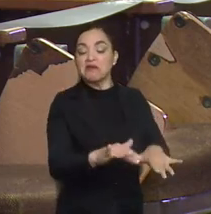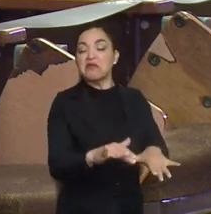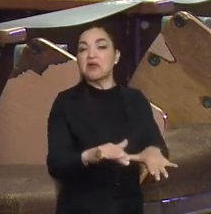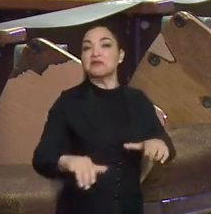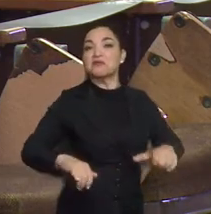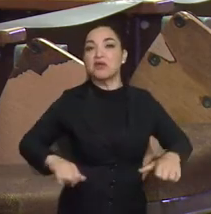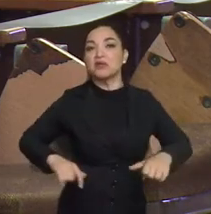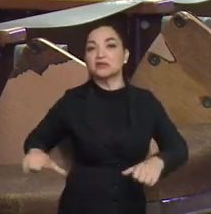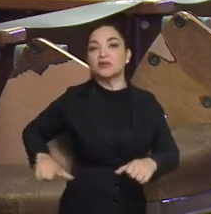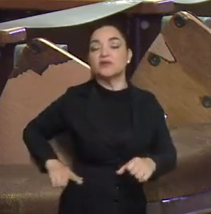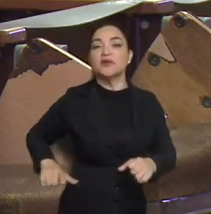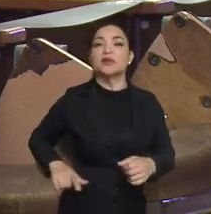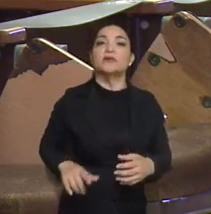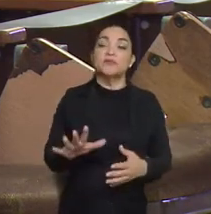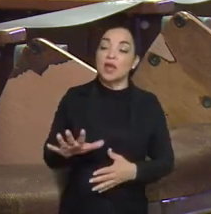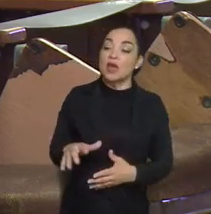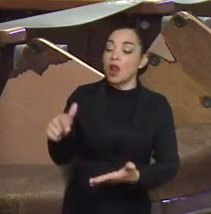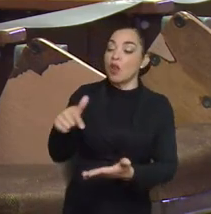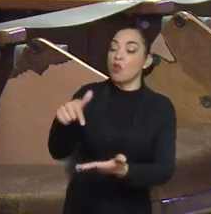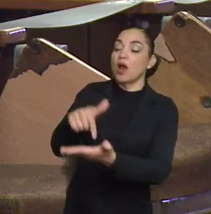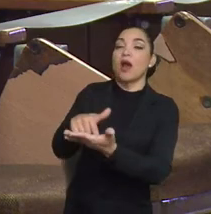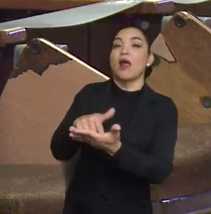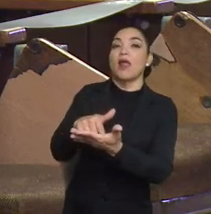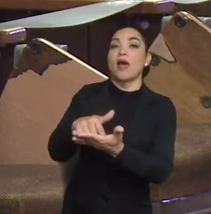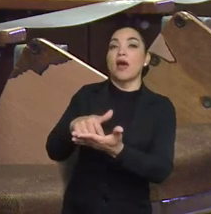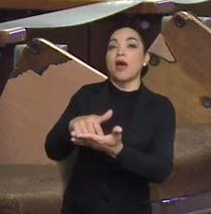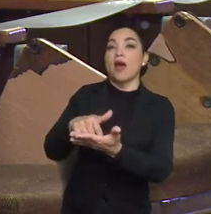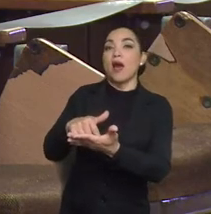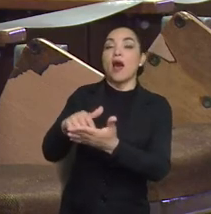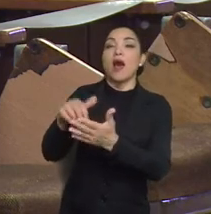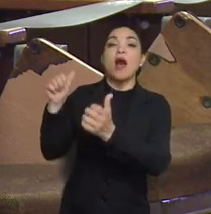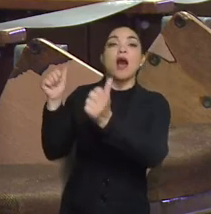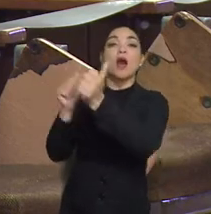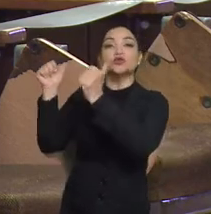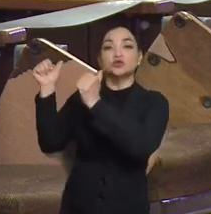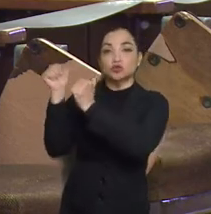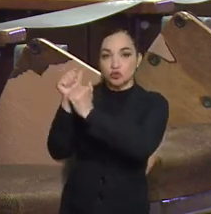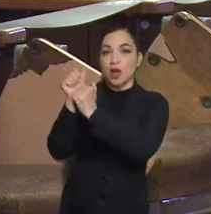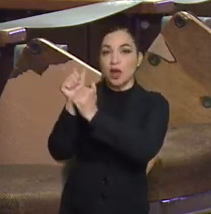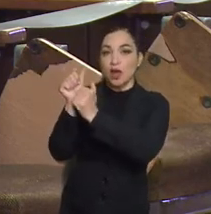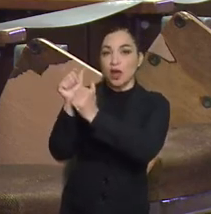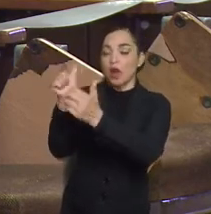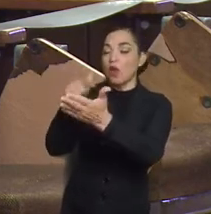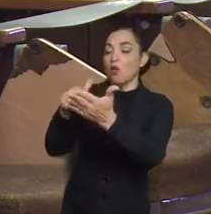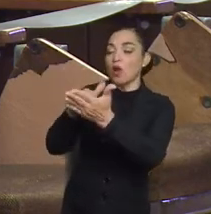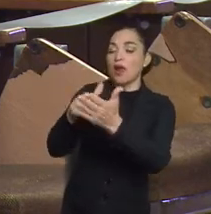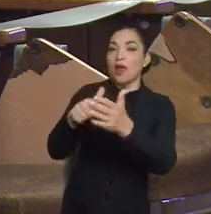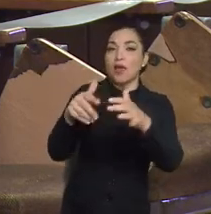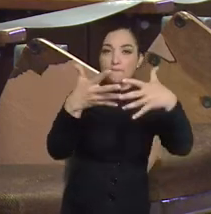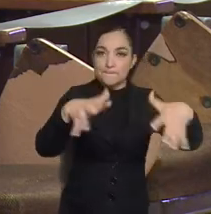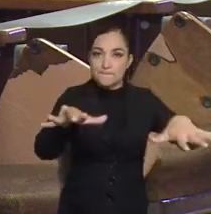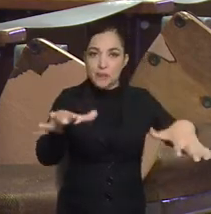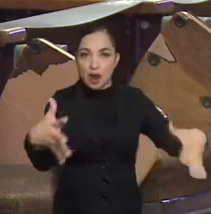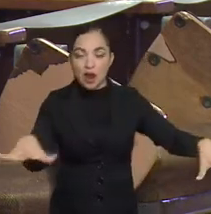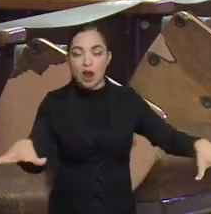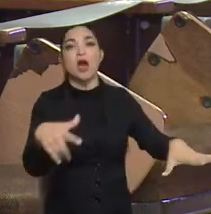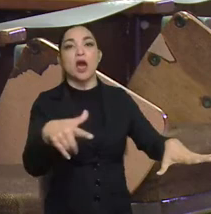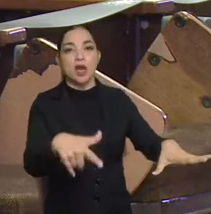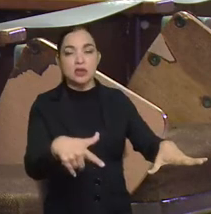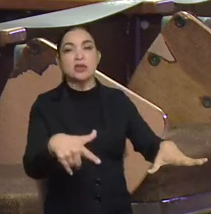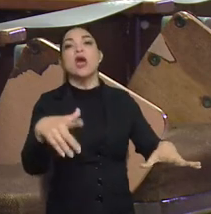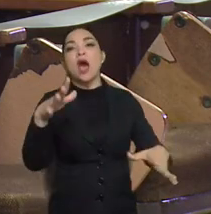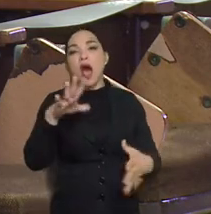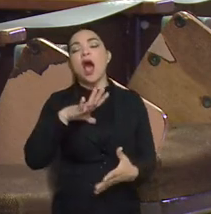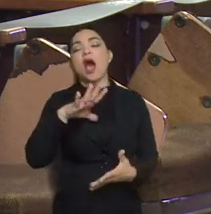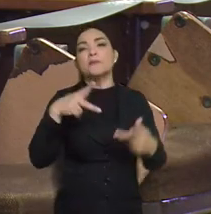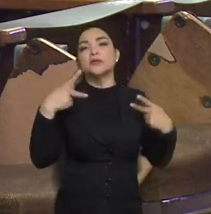en la zona de Angostura, en la zona marítima, ahí se ha detectado que hay acuacultores